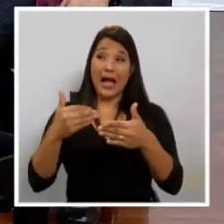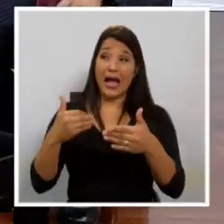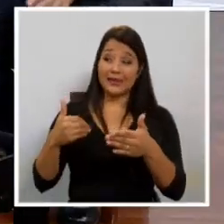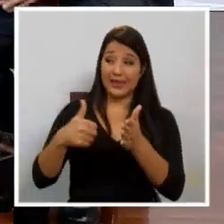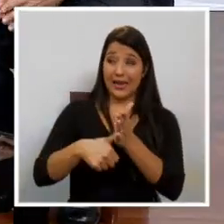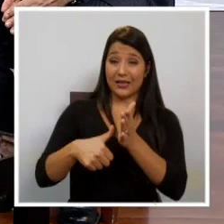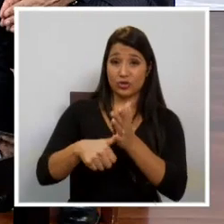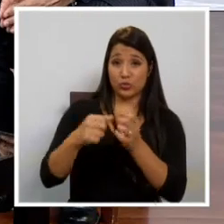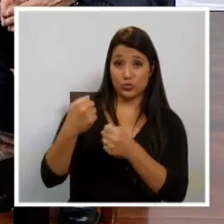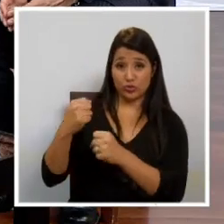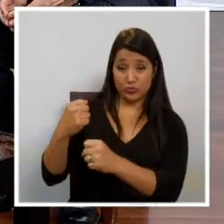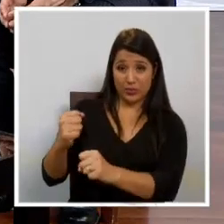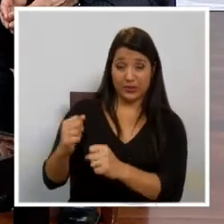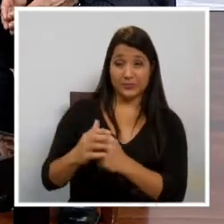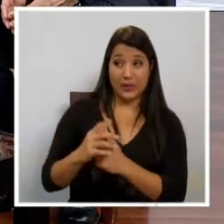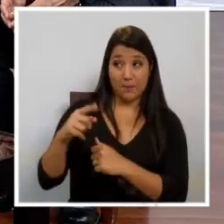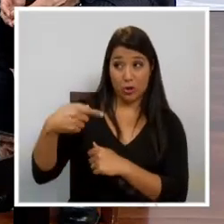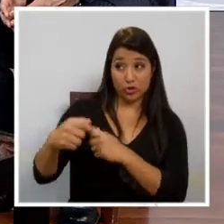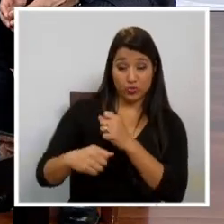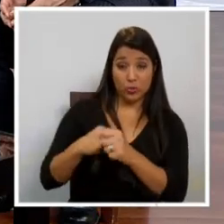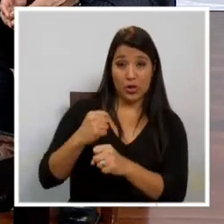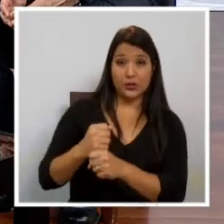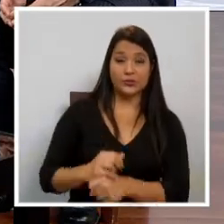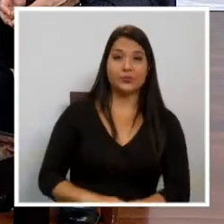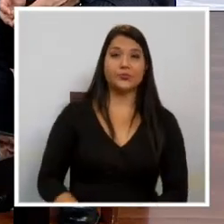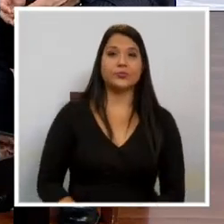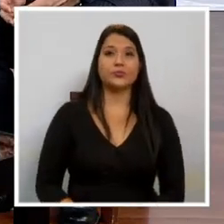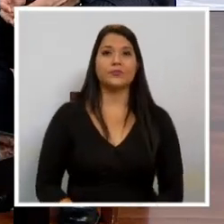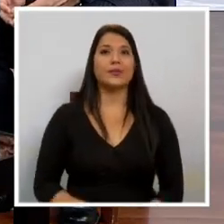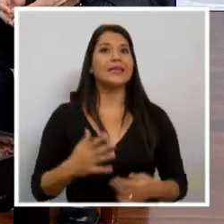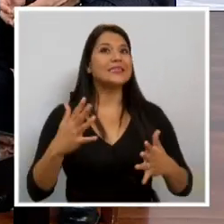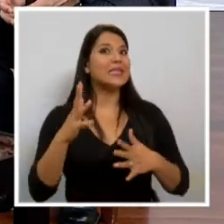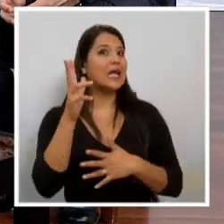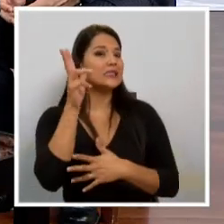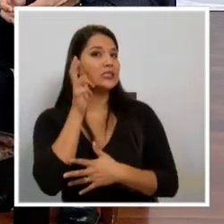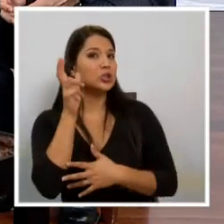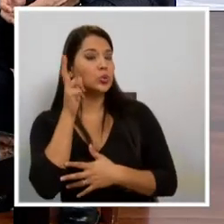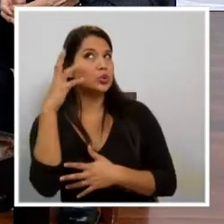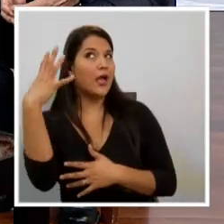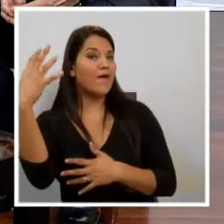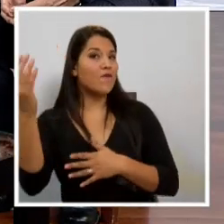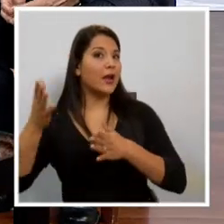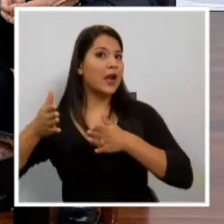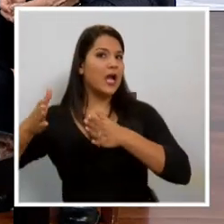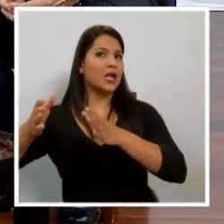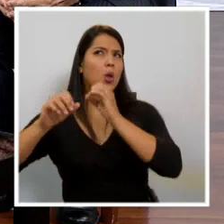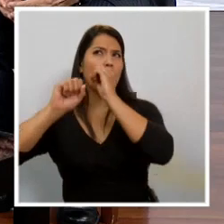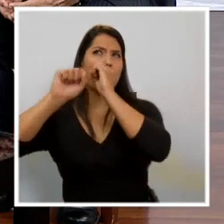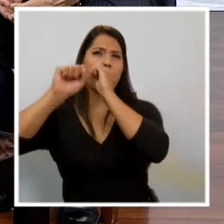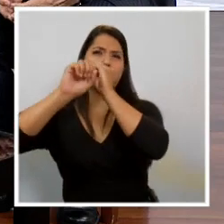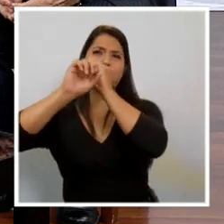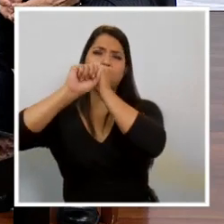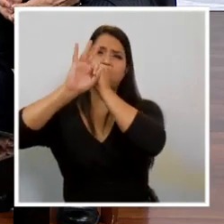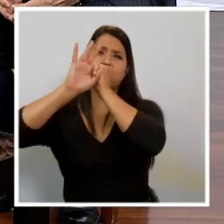decían, están las elecciones municipales el próximo año ya. Ya se oyen las pitoretas